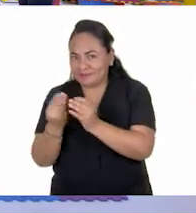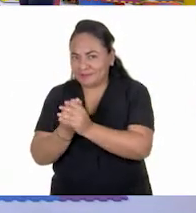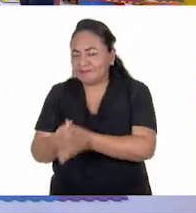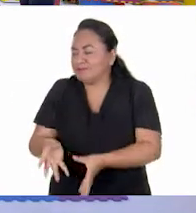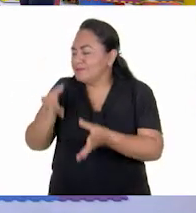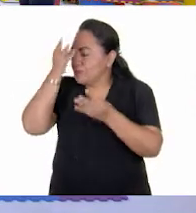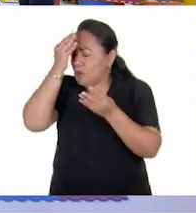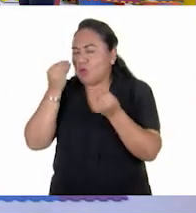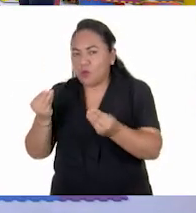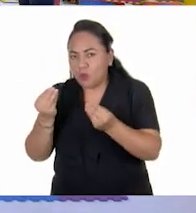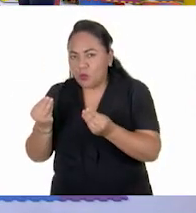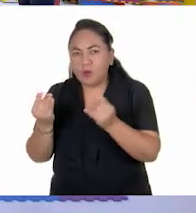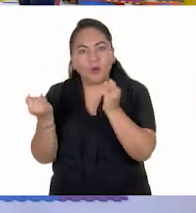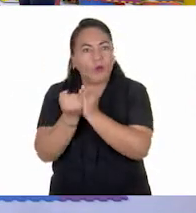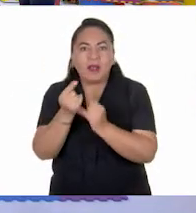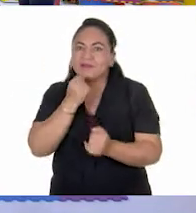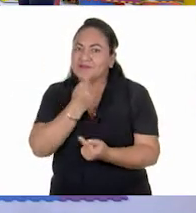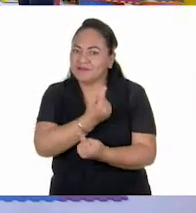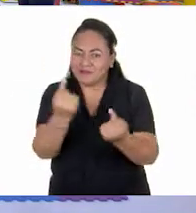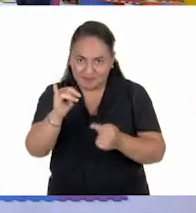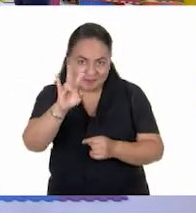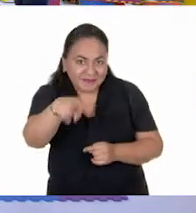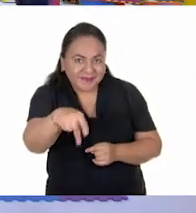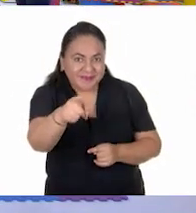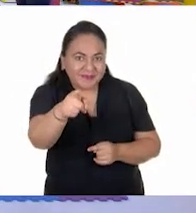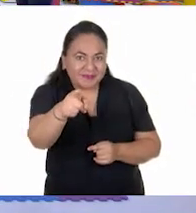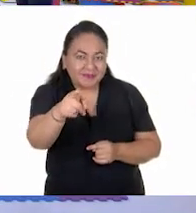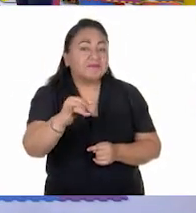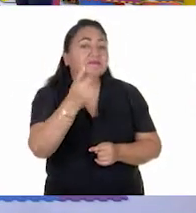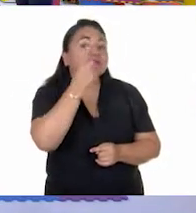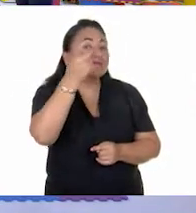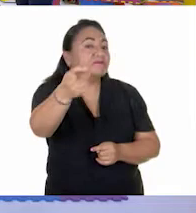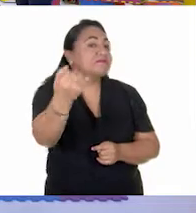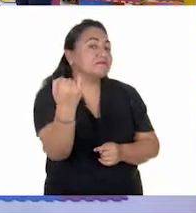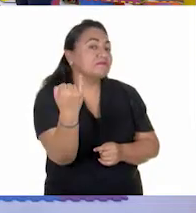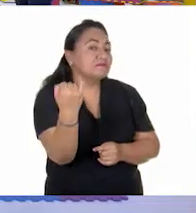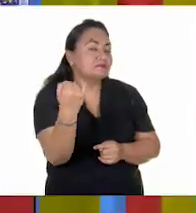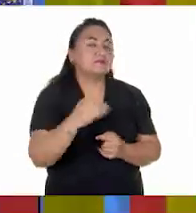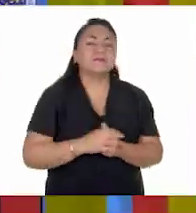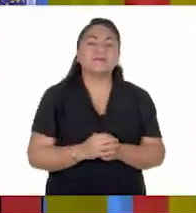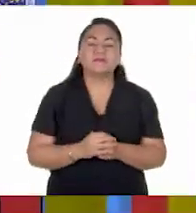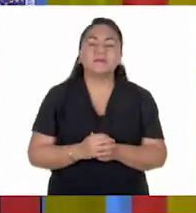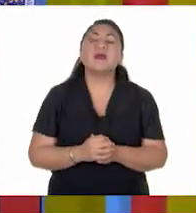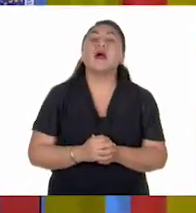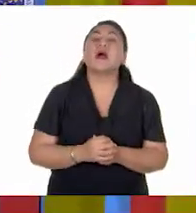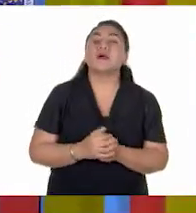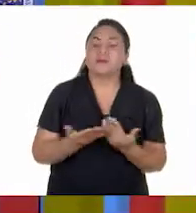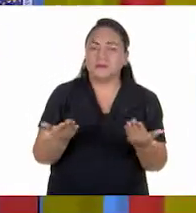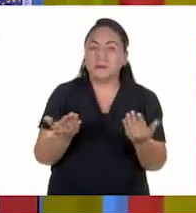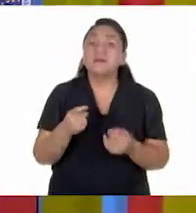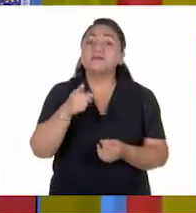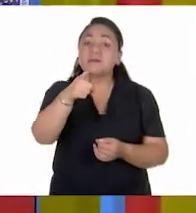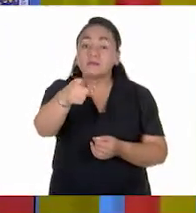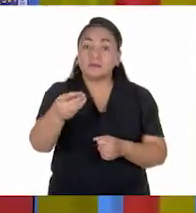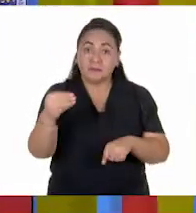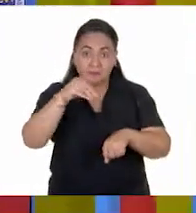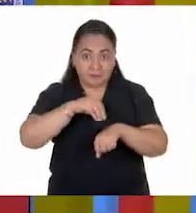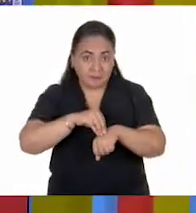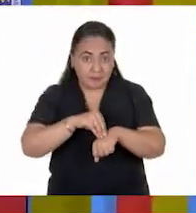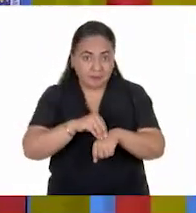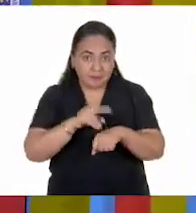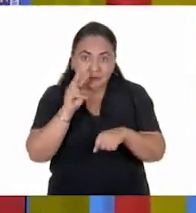aprendí muchísimo. Igual que los niños, ¿verdad? Dicen que sí. Bueno, pues entonces ustedes pónganse